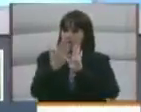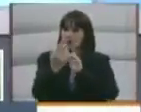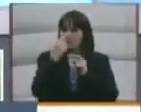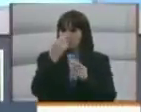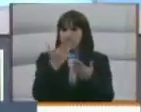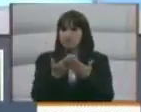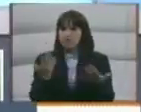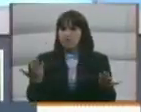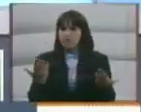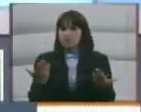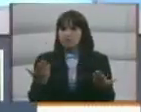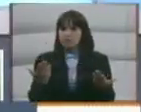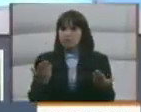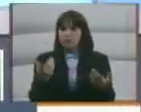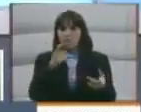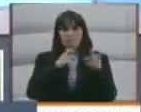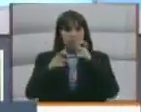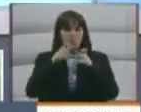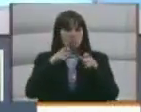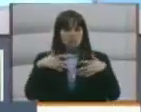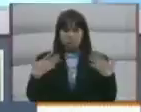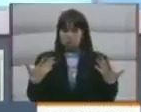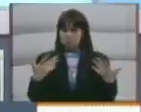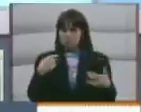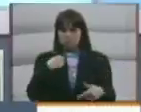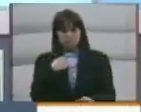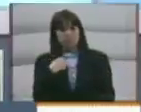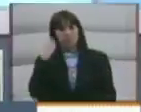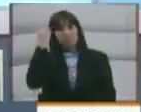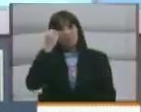Y me pregunto yo, en nombre de la verdad,